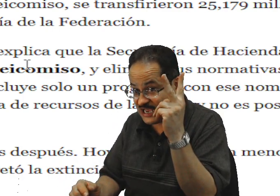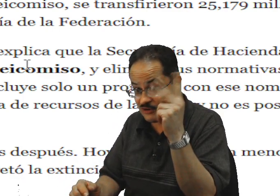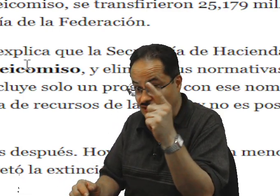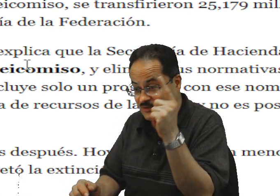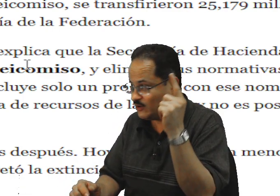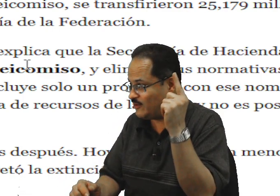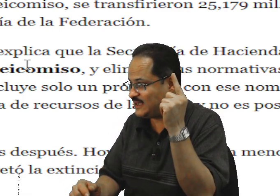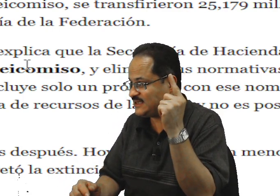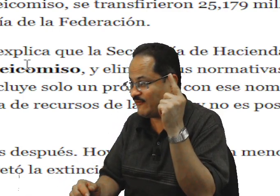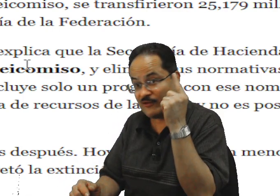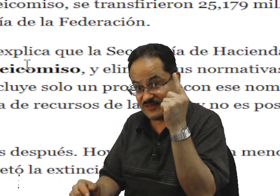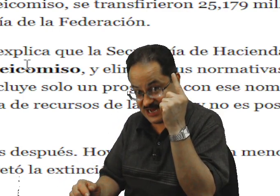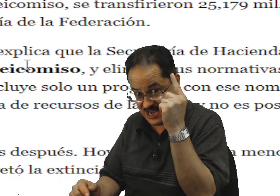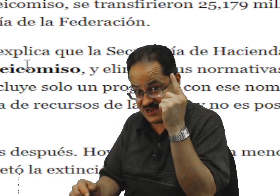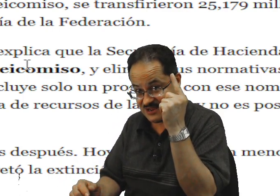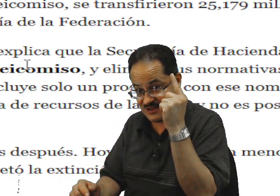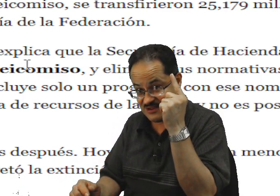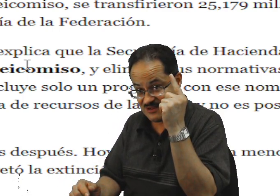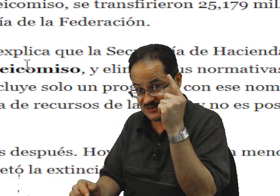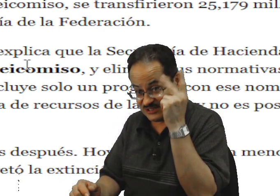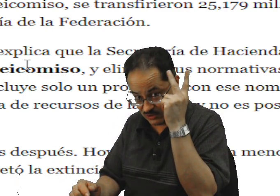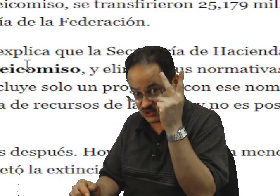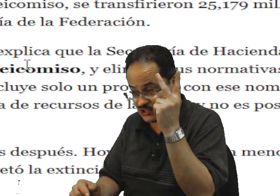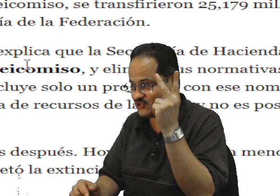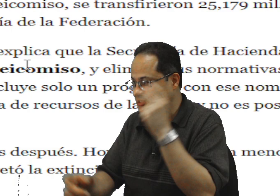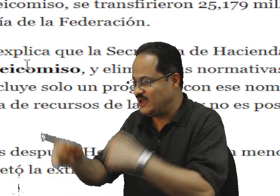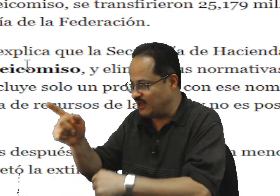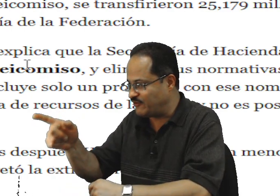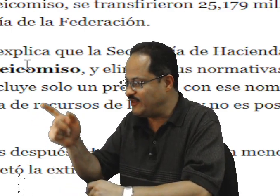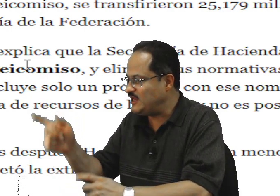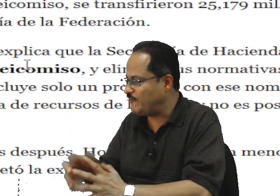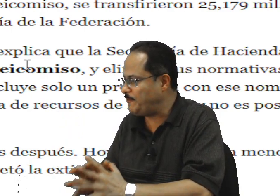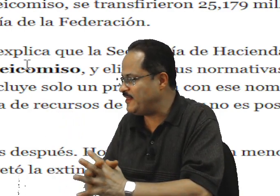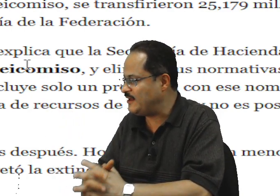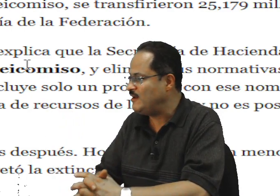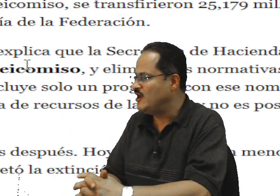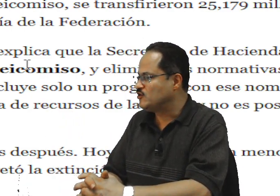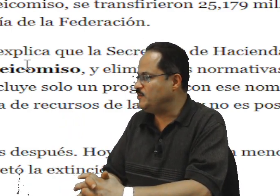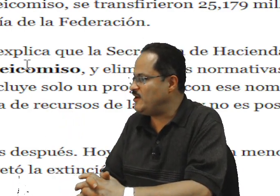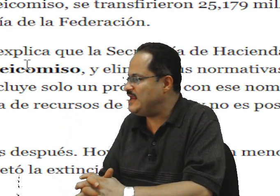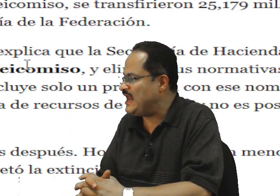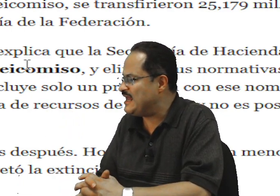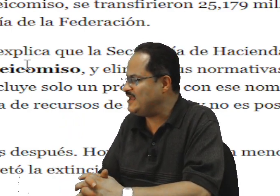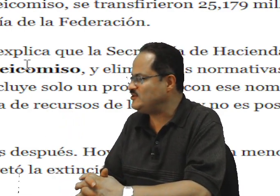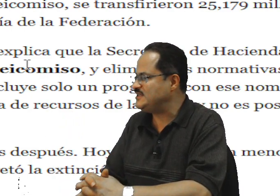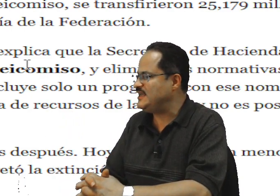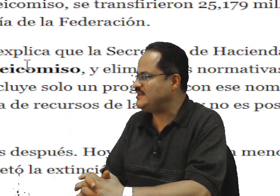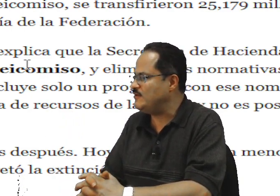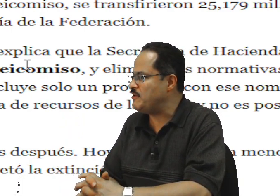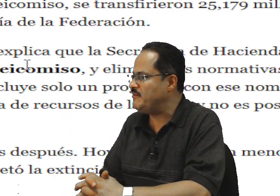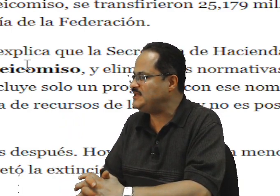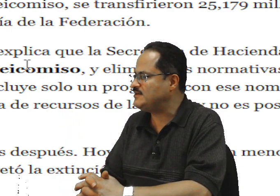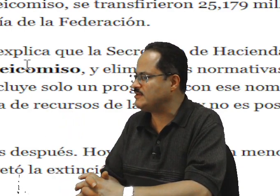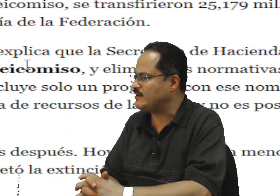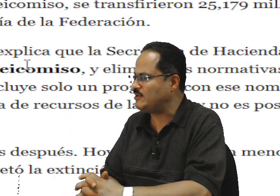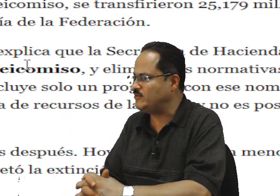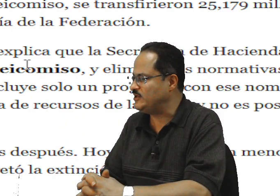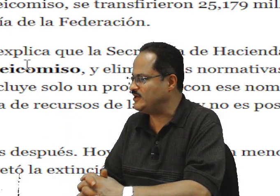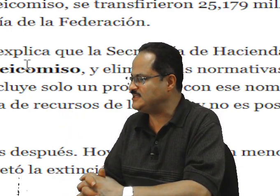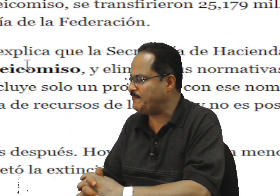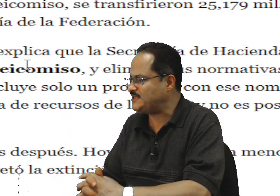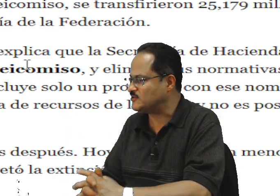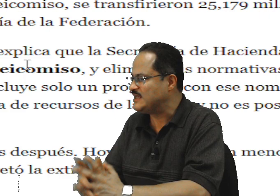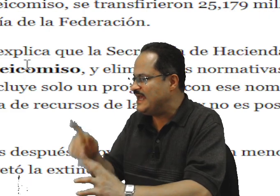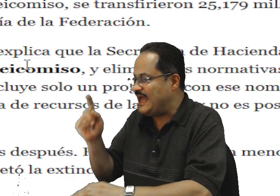dos no n más el fonden sino los dos el fonden y elen tuvieron al año siguiente 9054